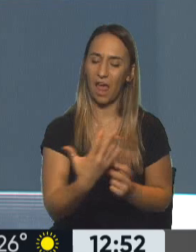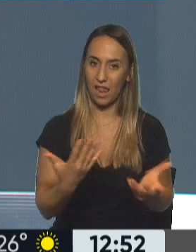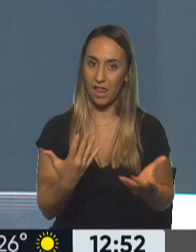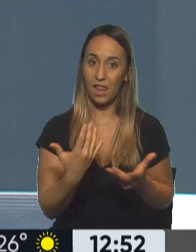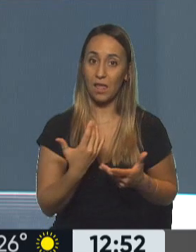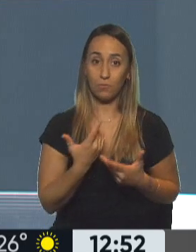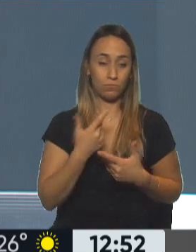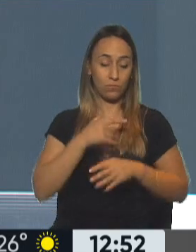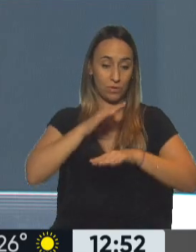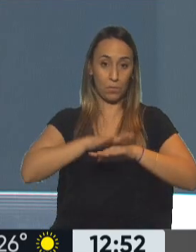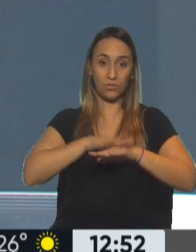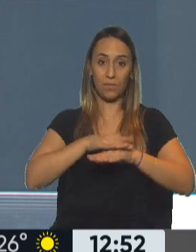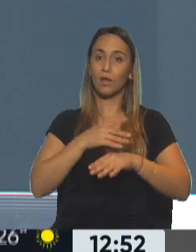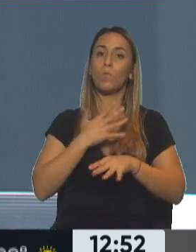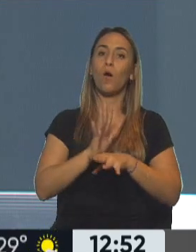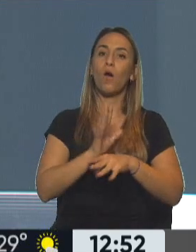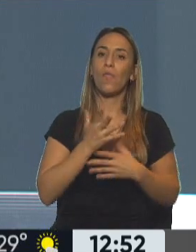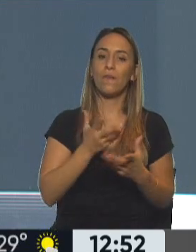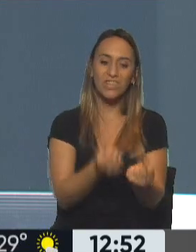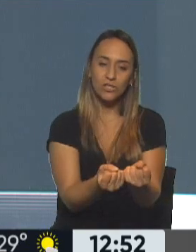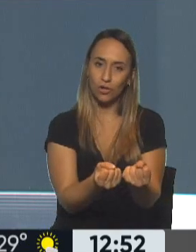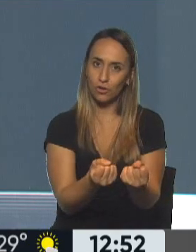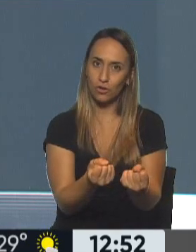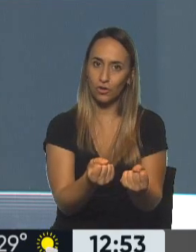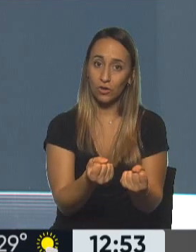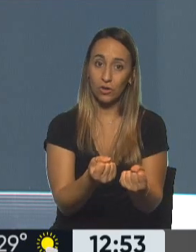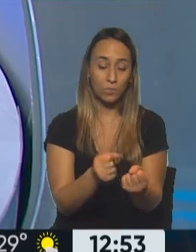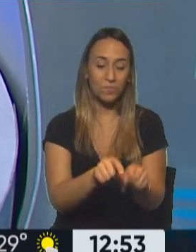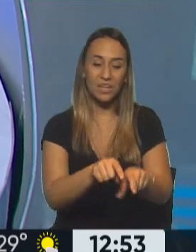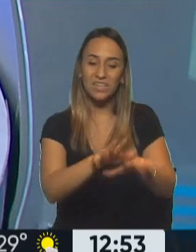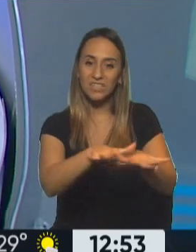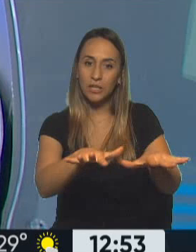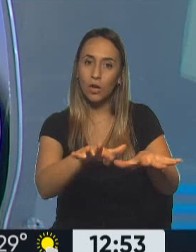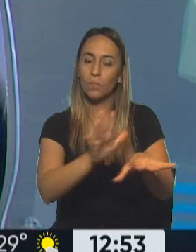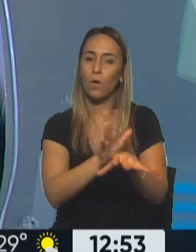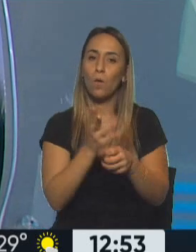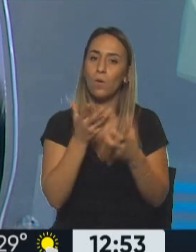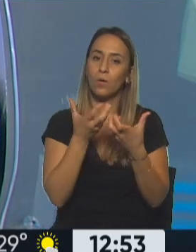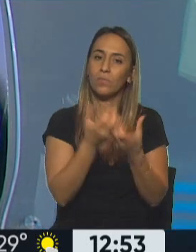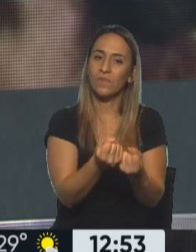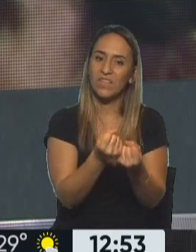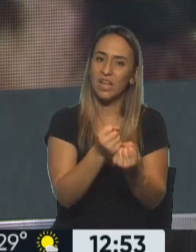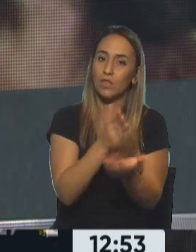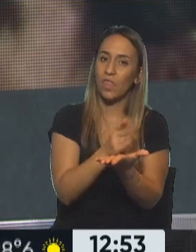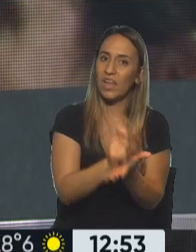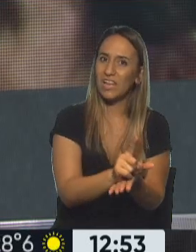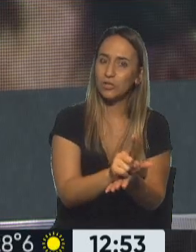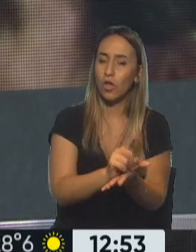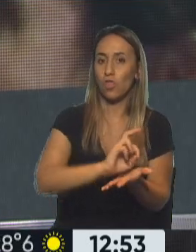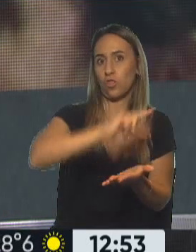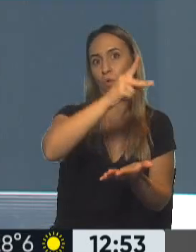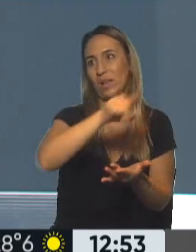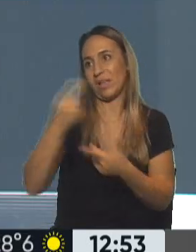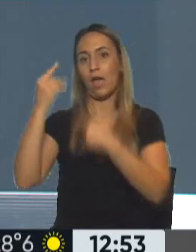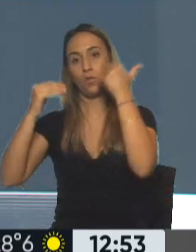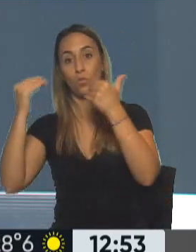defensor o una defensora, en mi caso, porque los niños y las niñas tienen que tener un plus de protección de sus derechos humanos que nosotras